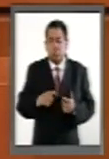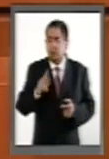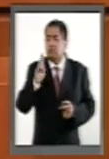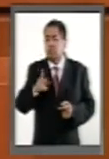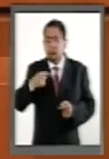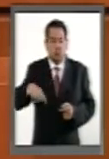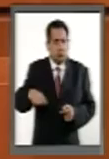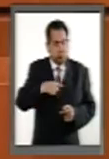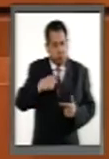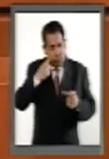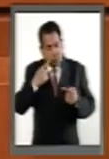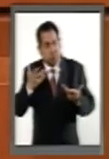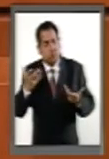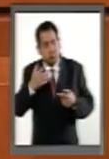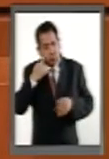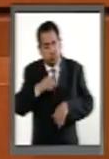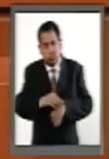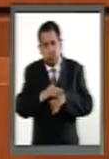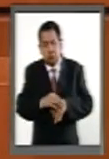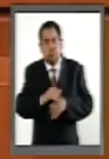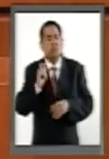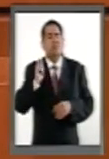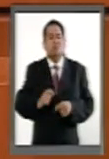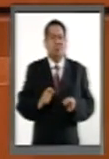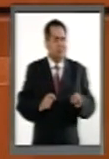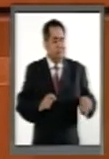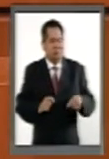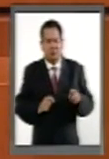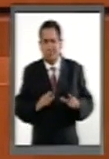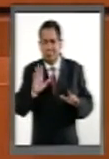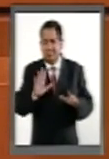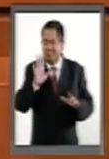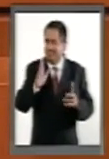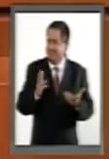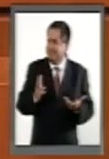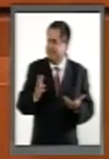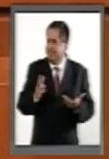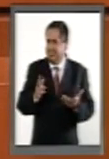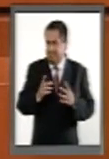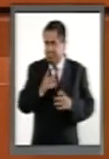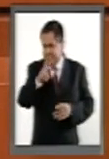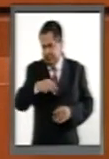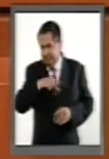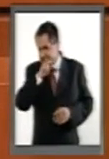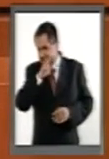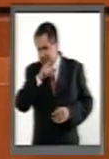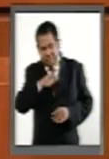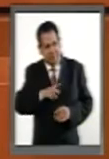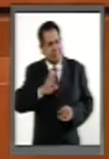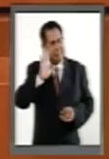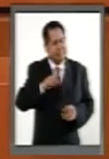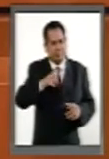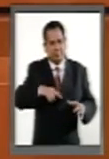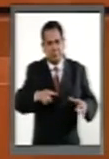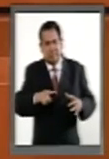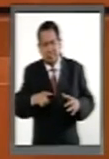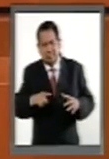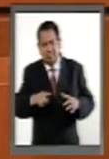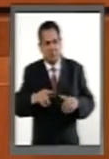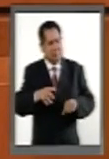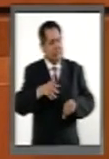los hechos frente a una especie, y lo digo preocupada, una especie de